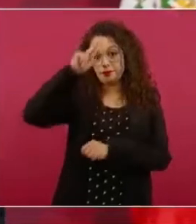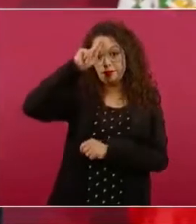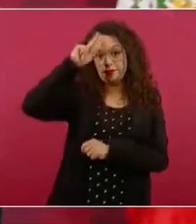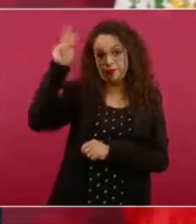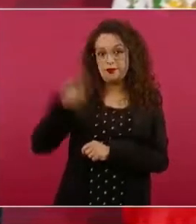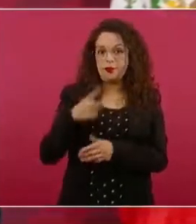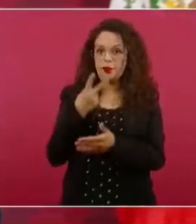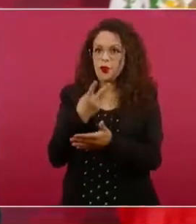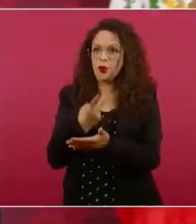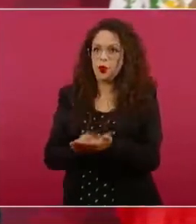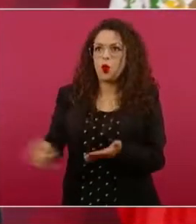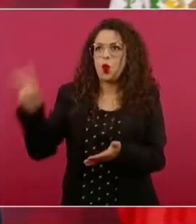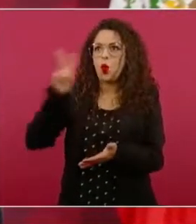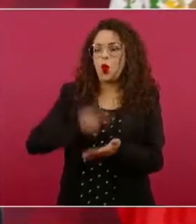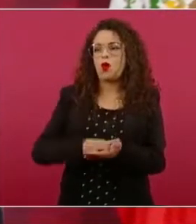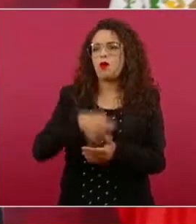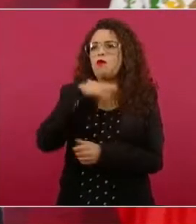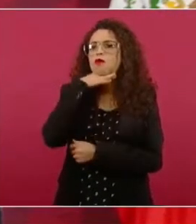corrupción.